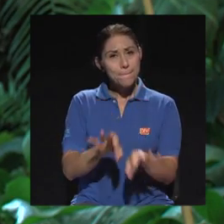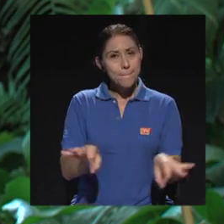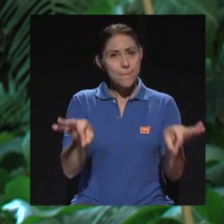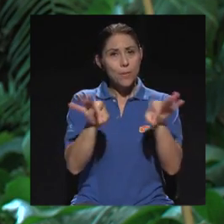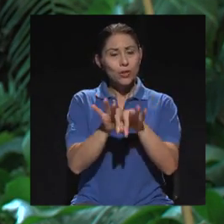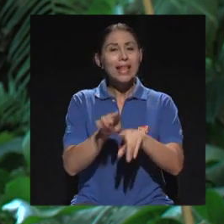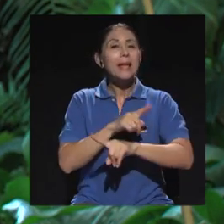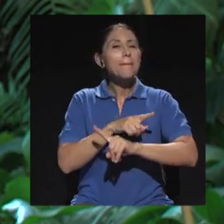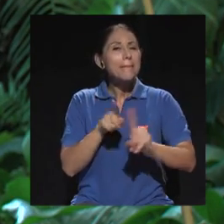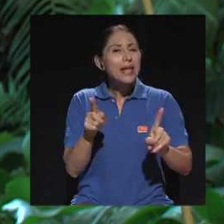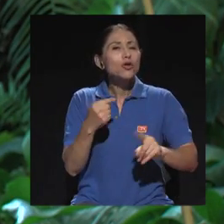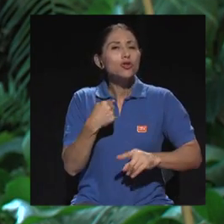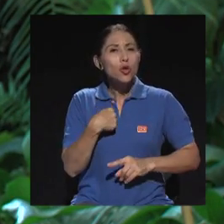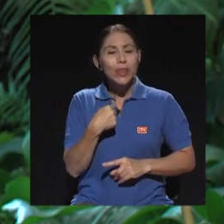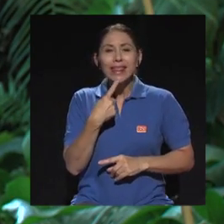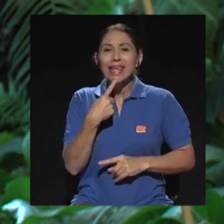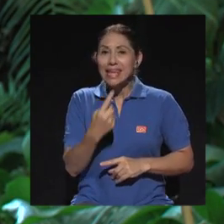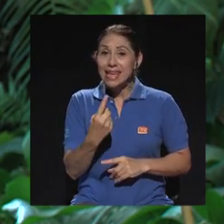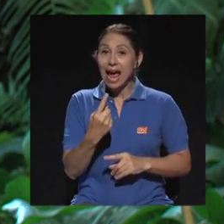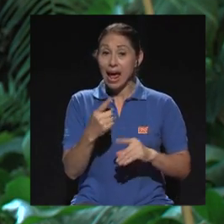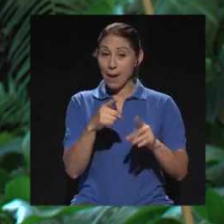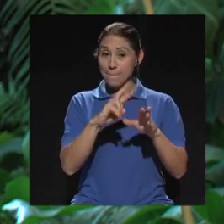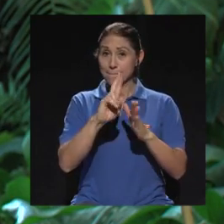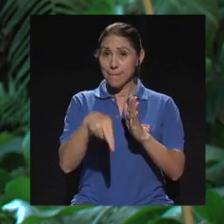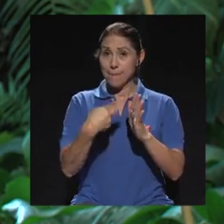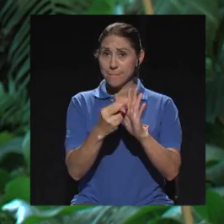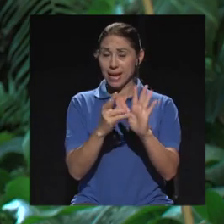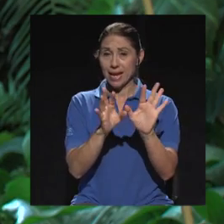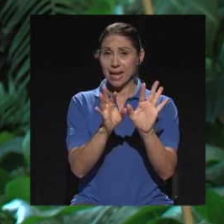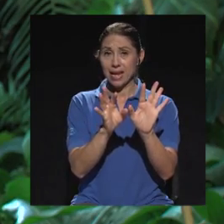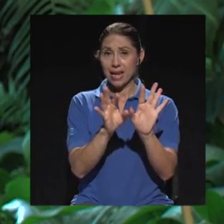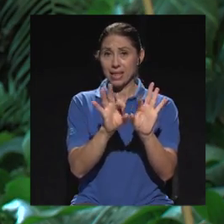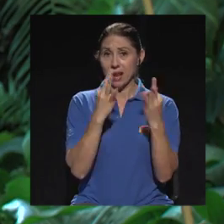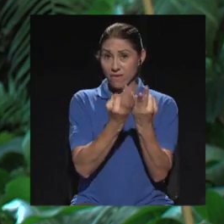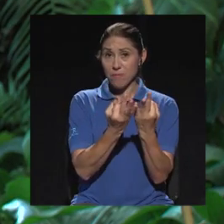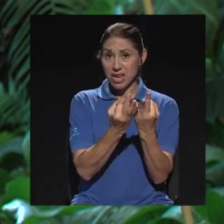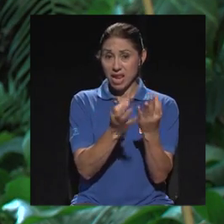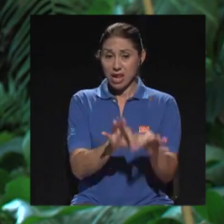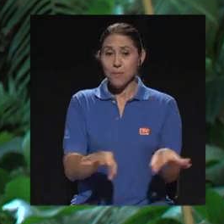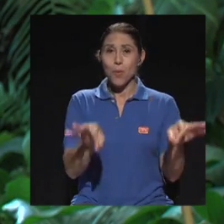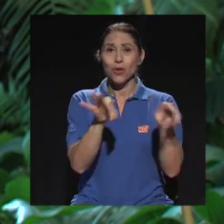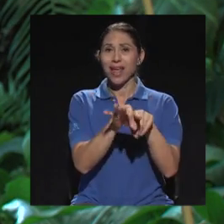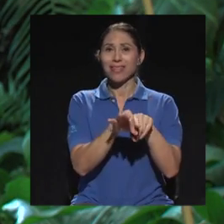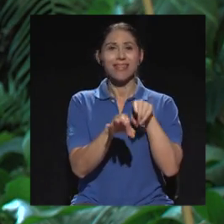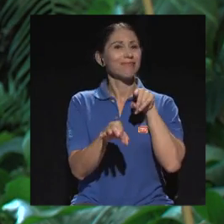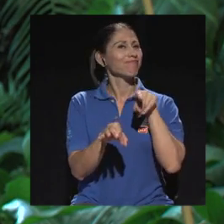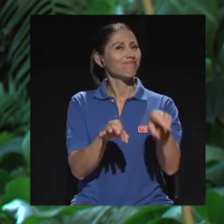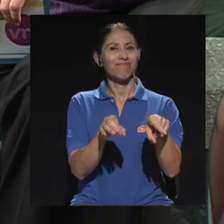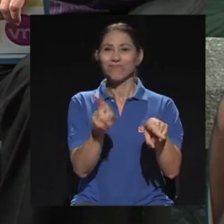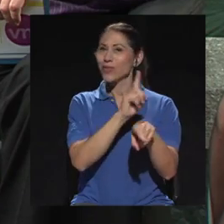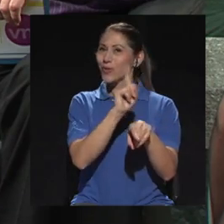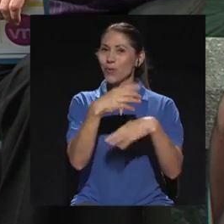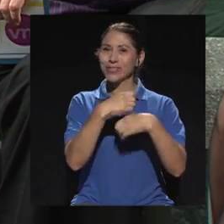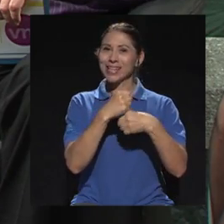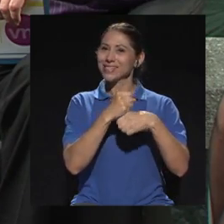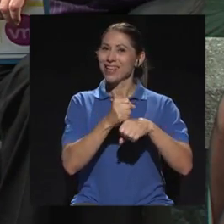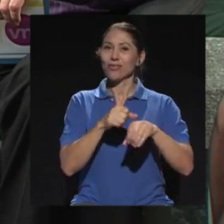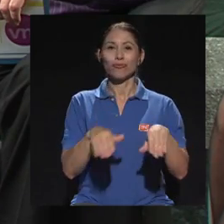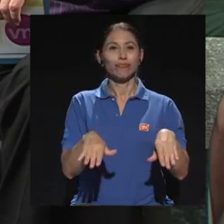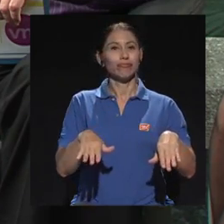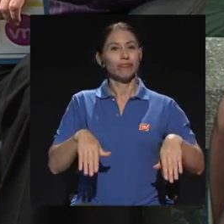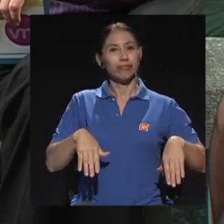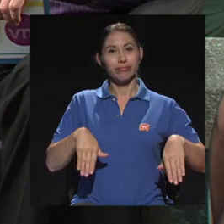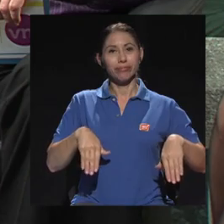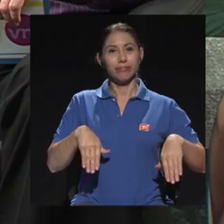importante, pero que yo me atrevería a decir que ese papel importante que el hogar juega, no lo está jugando. Uh-huh. Y eso se